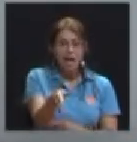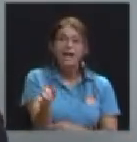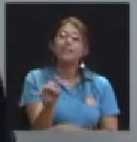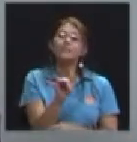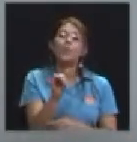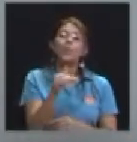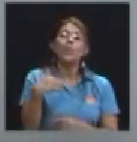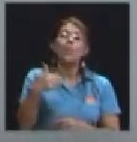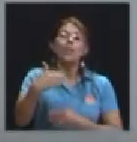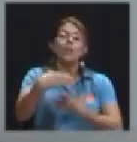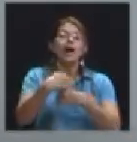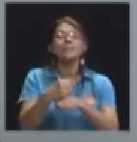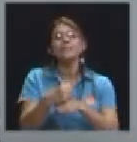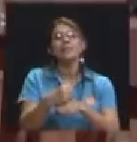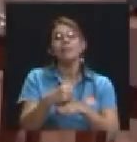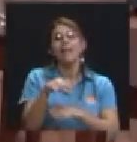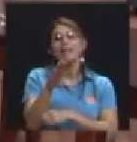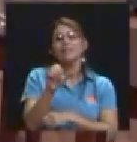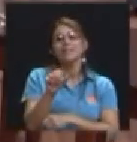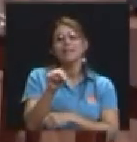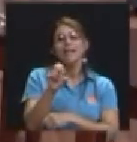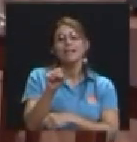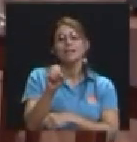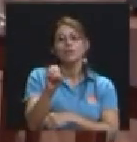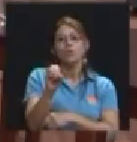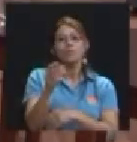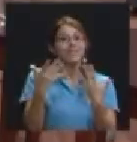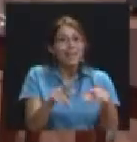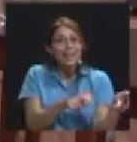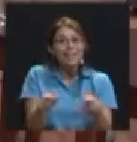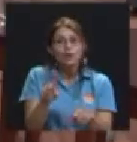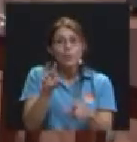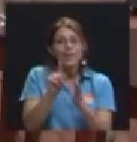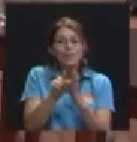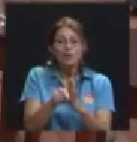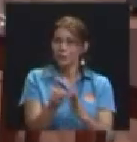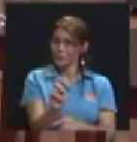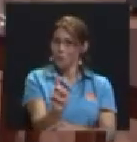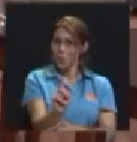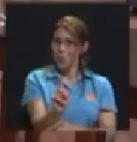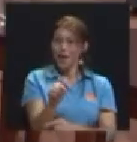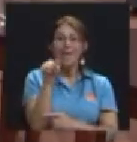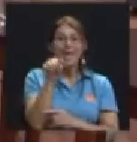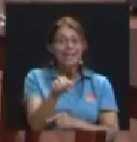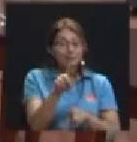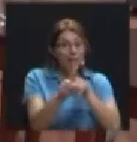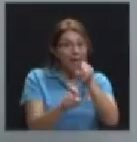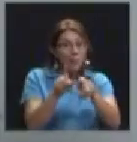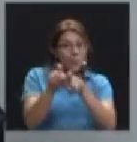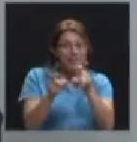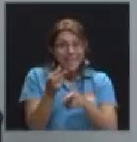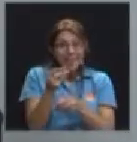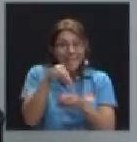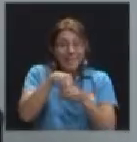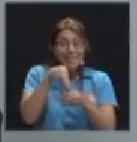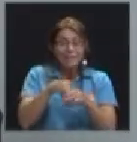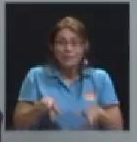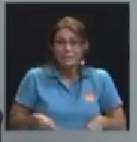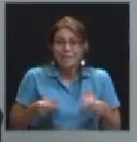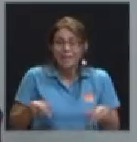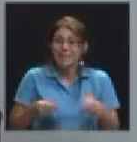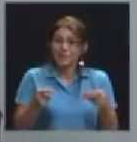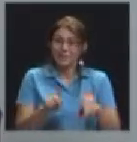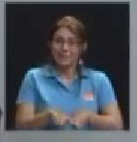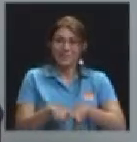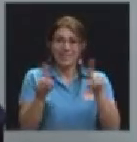en 20 minutos o una cosa así, ya quedó y eso. No, esto es, y me gustan las dos